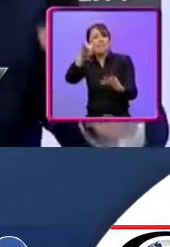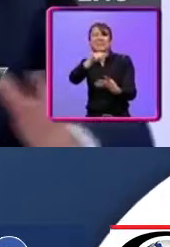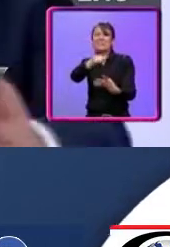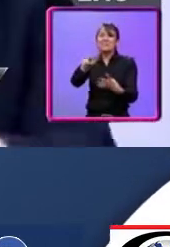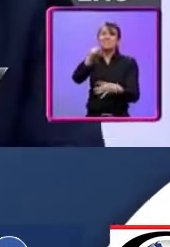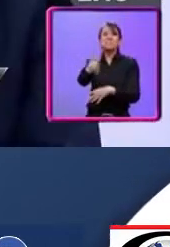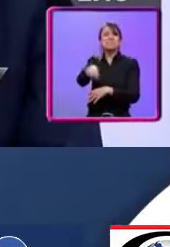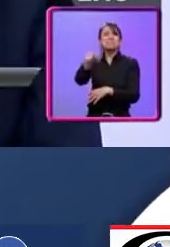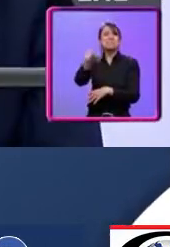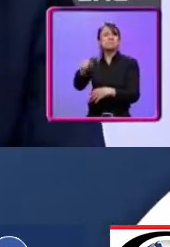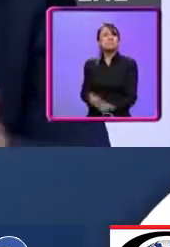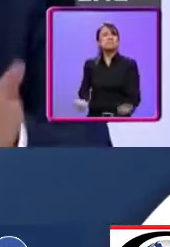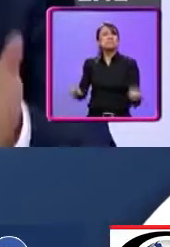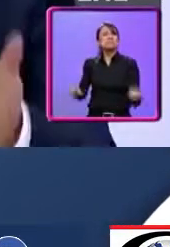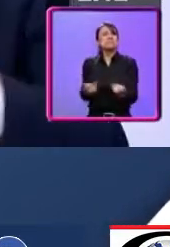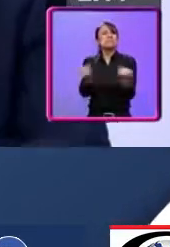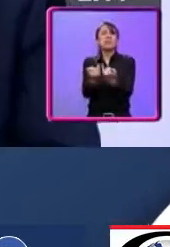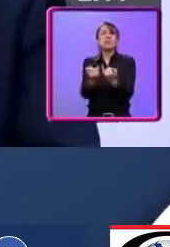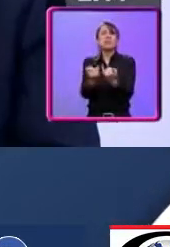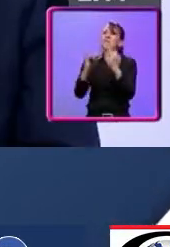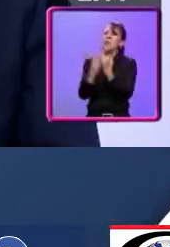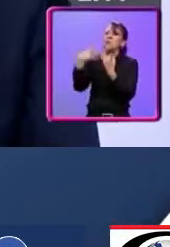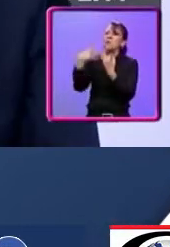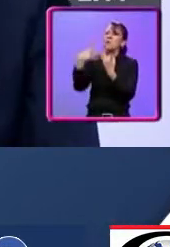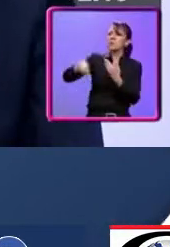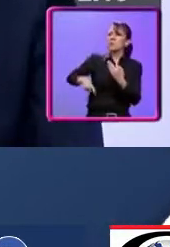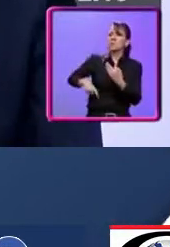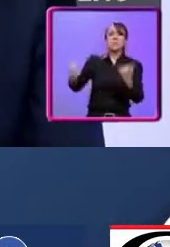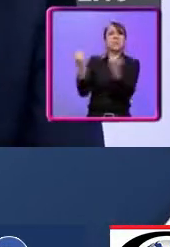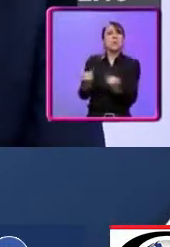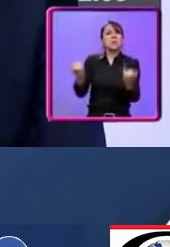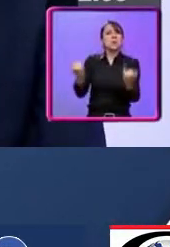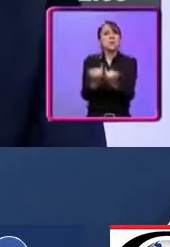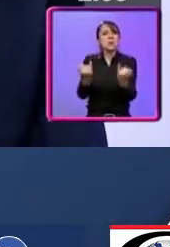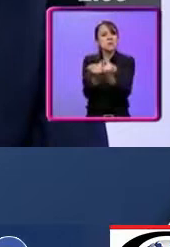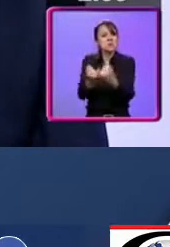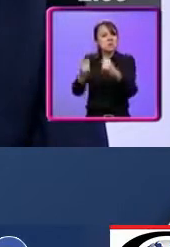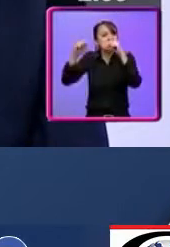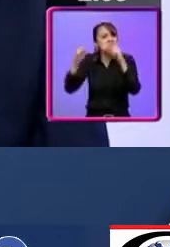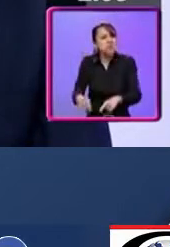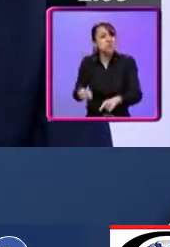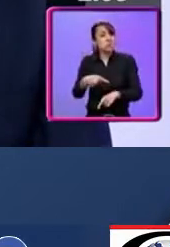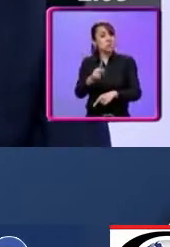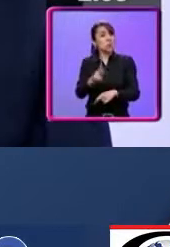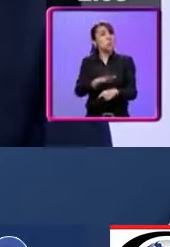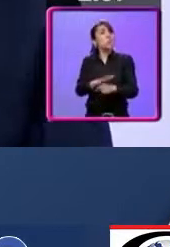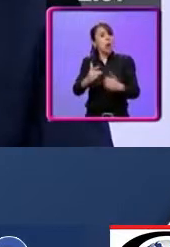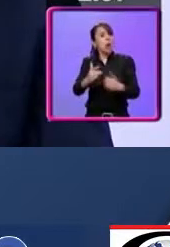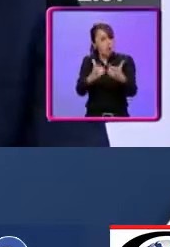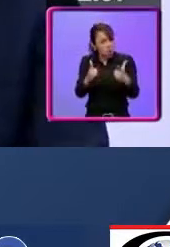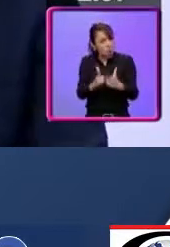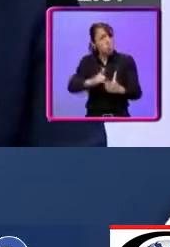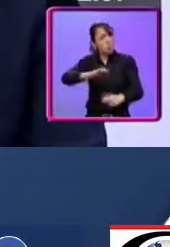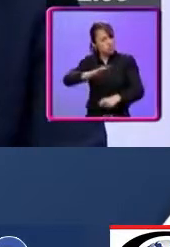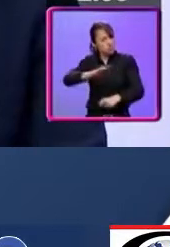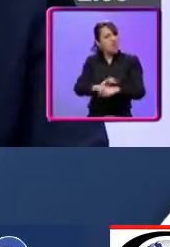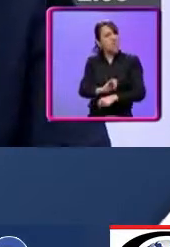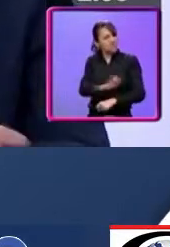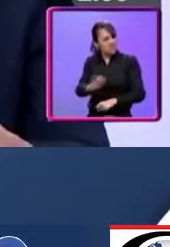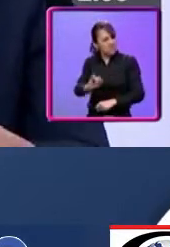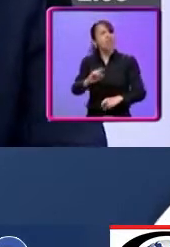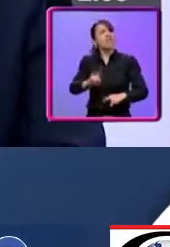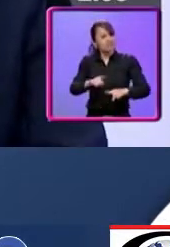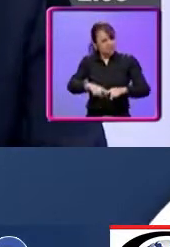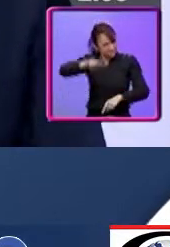entraste a las ofertas de campaña, a hacer las promesas. La pregunta es, ¿cómo cumplir todas esas promesas